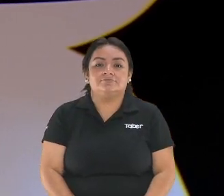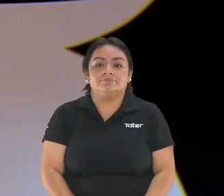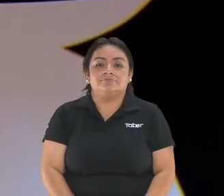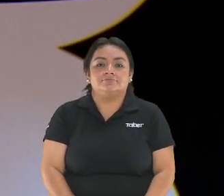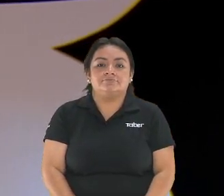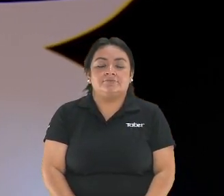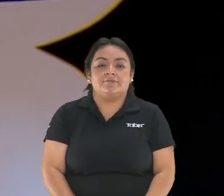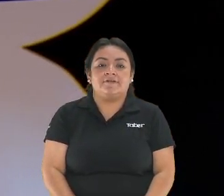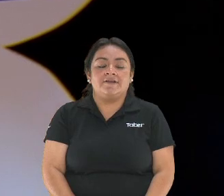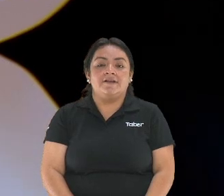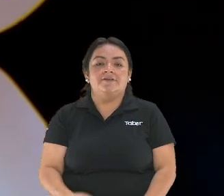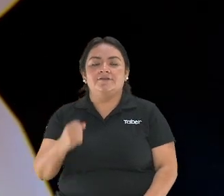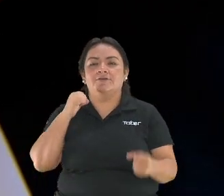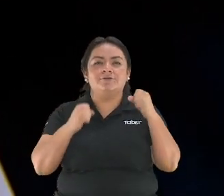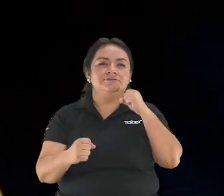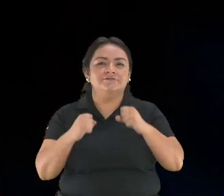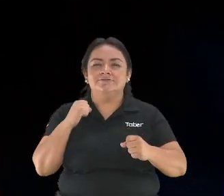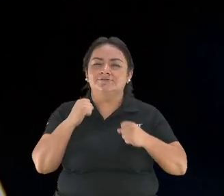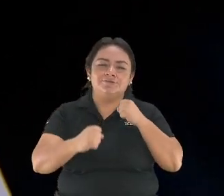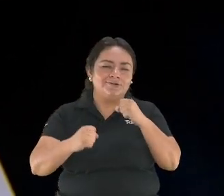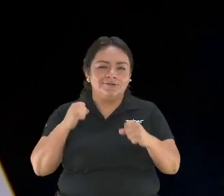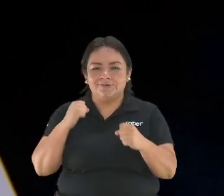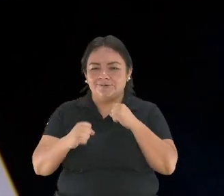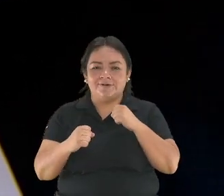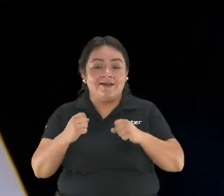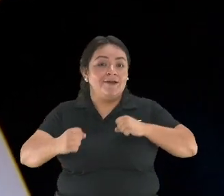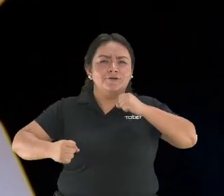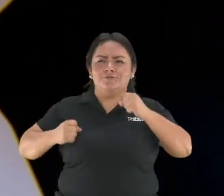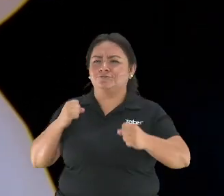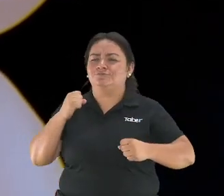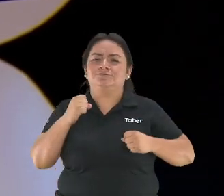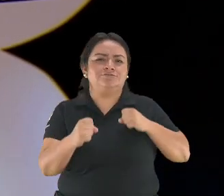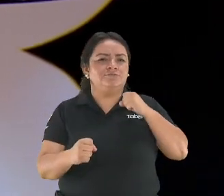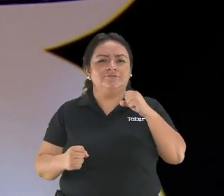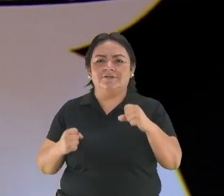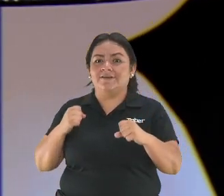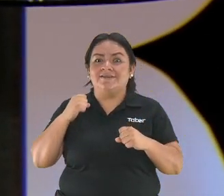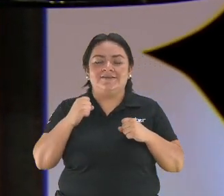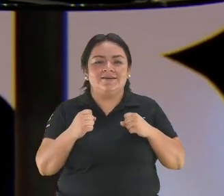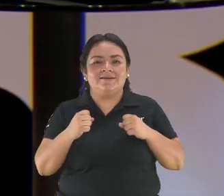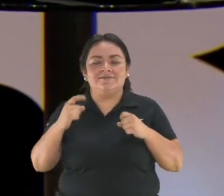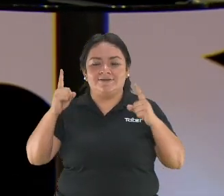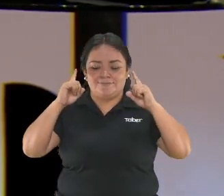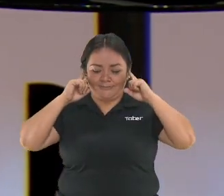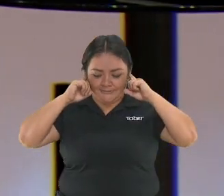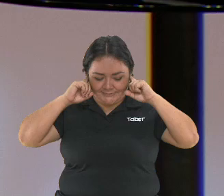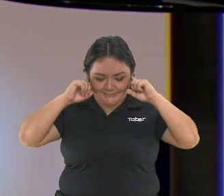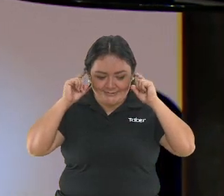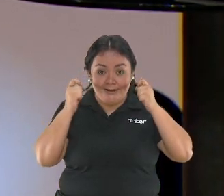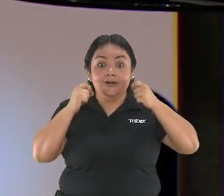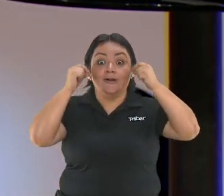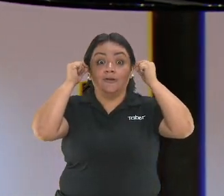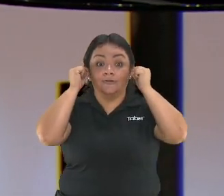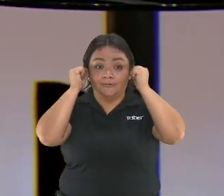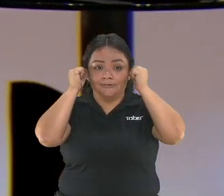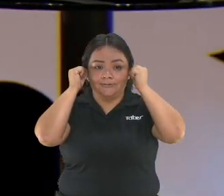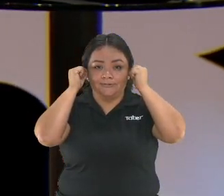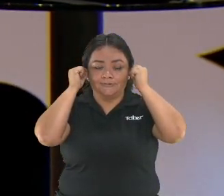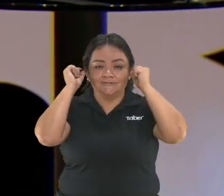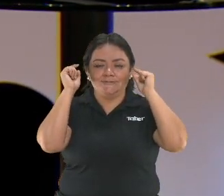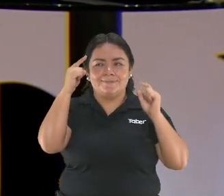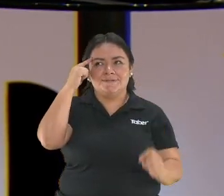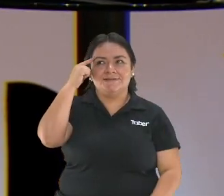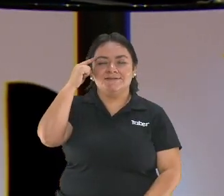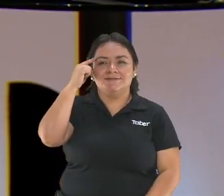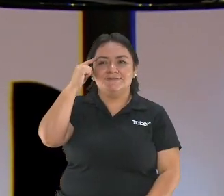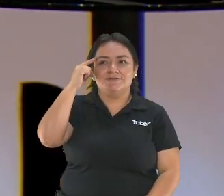y en lo que la muchacha y buena competencia corriendo corriendo se puso los audífonos y ella pensó que iba a escuchar